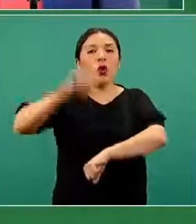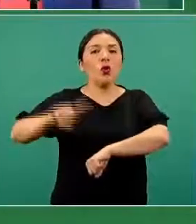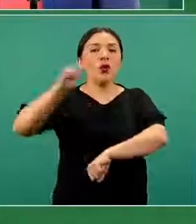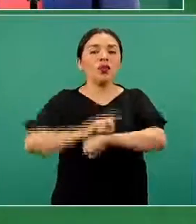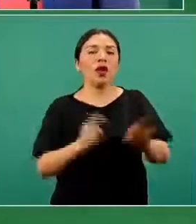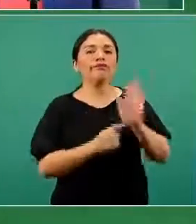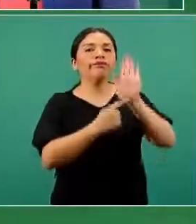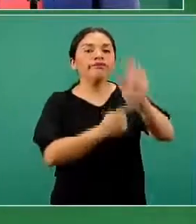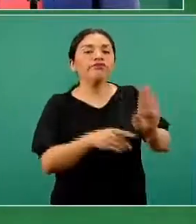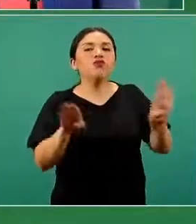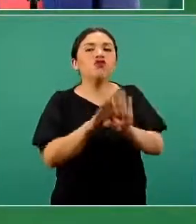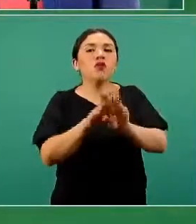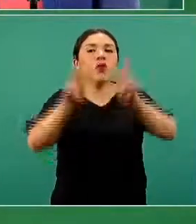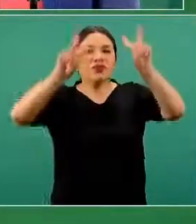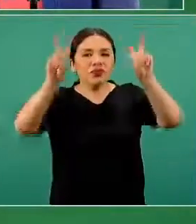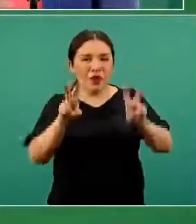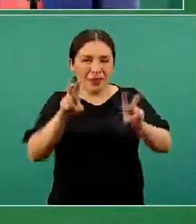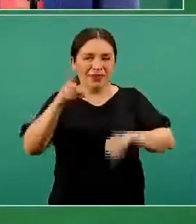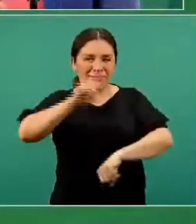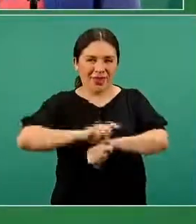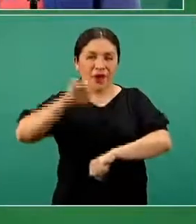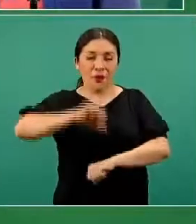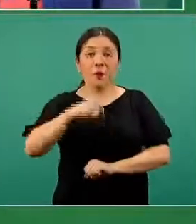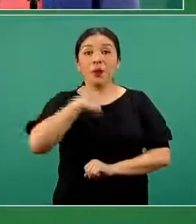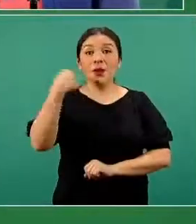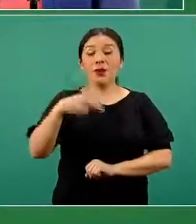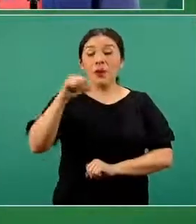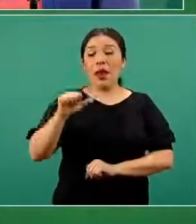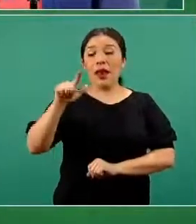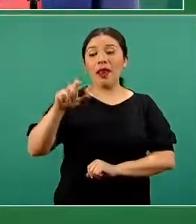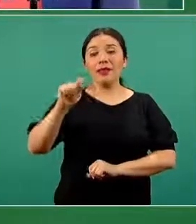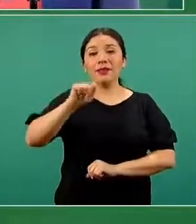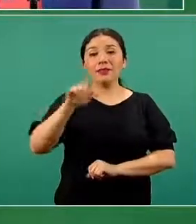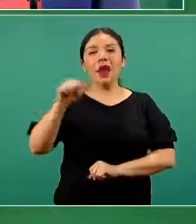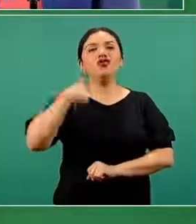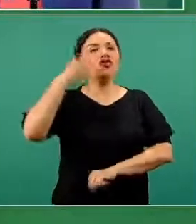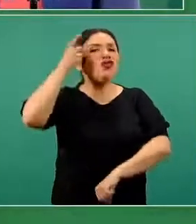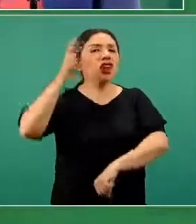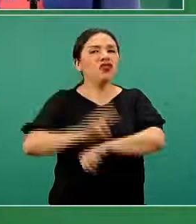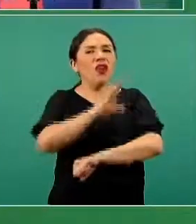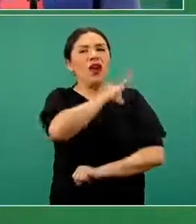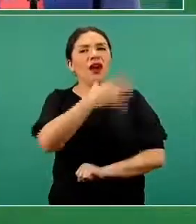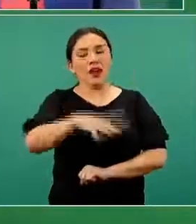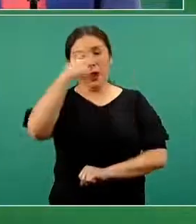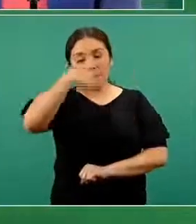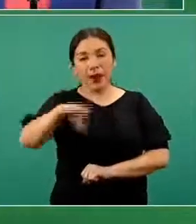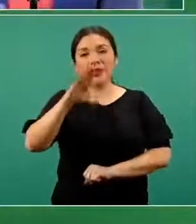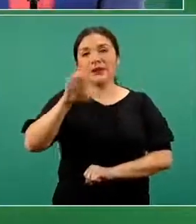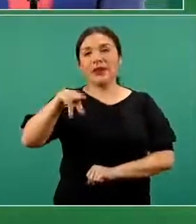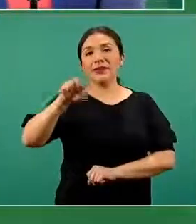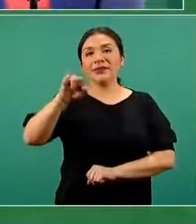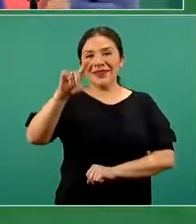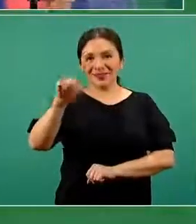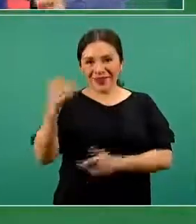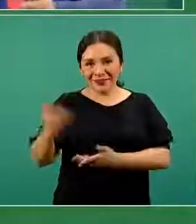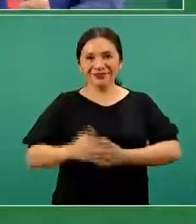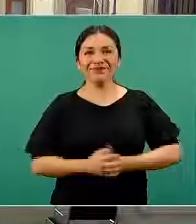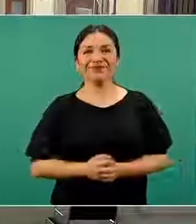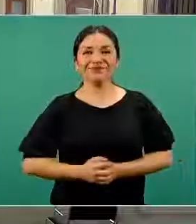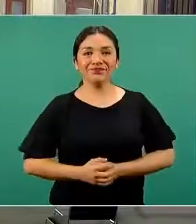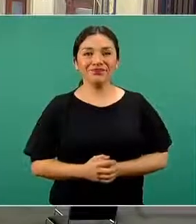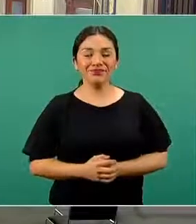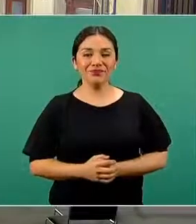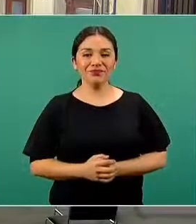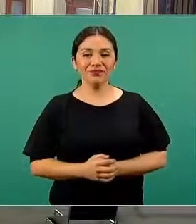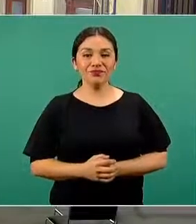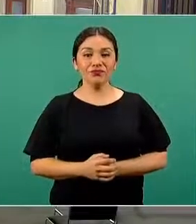presentación del componente del día de hoy. Mi nombre es Alexe de la Torre y soy la directora general del CENSIDA.